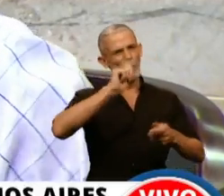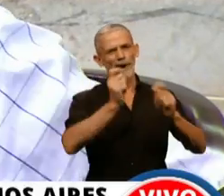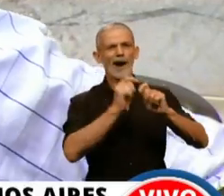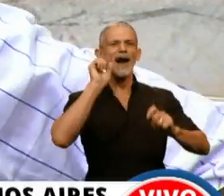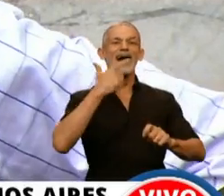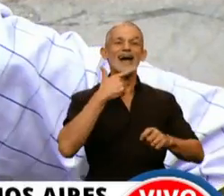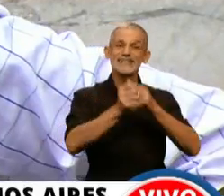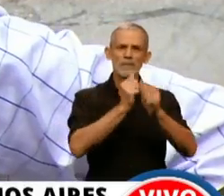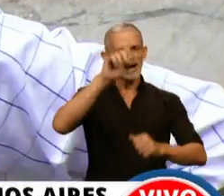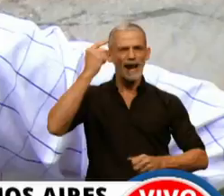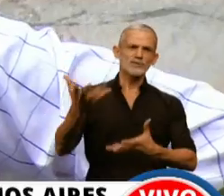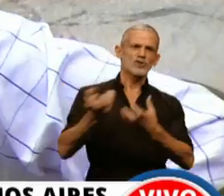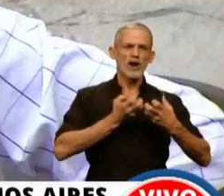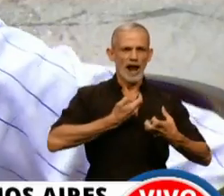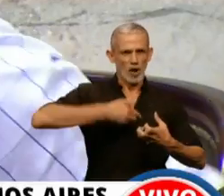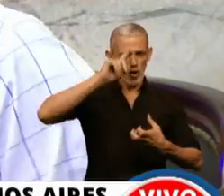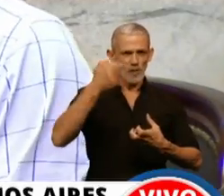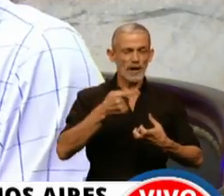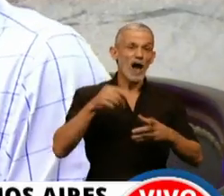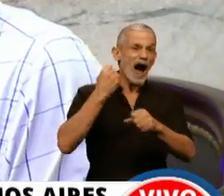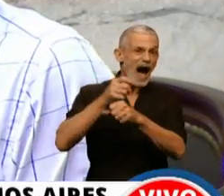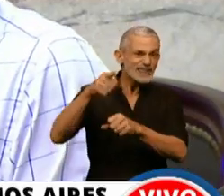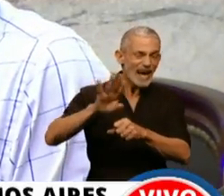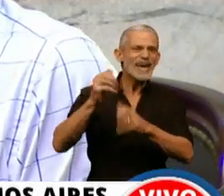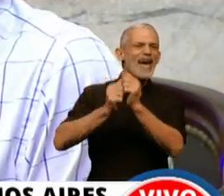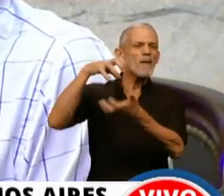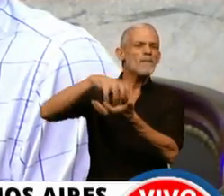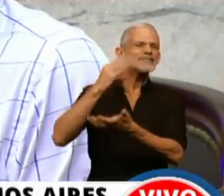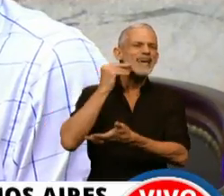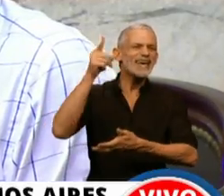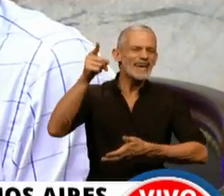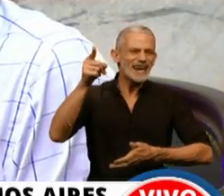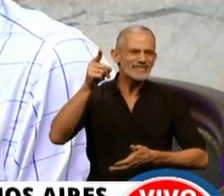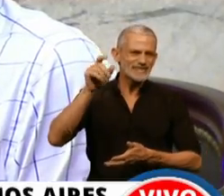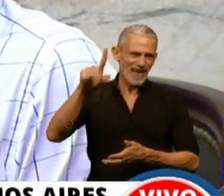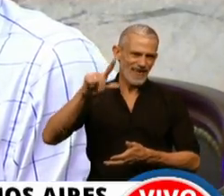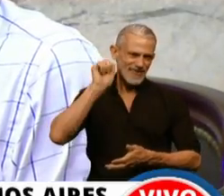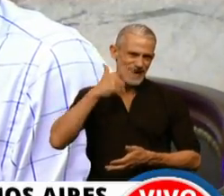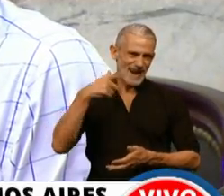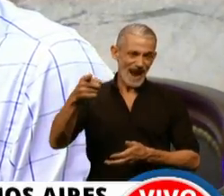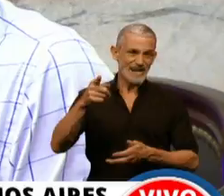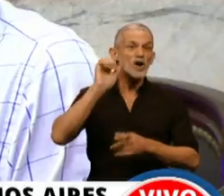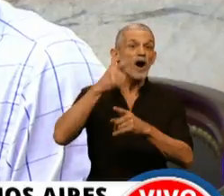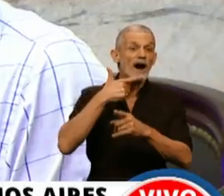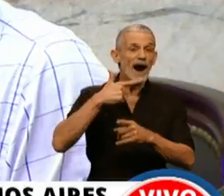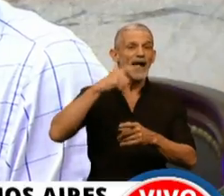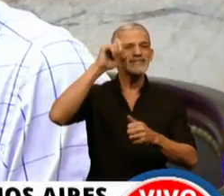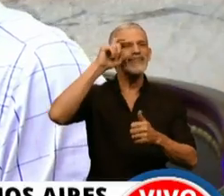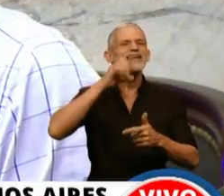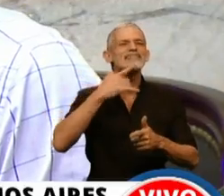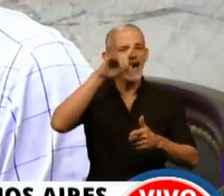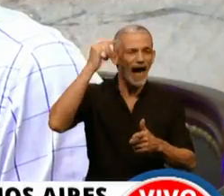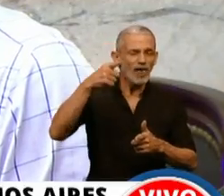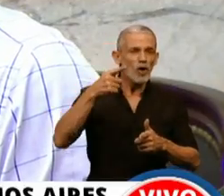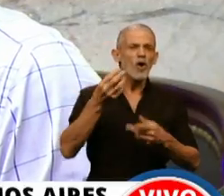el gas hasta entonces explotado por la empresa inglesa primitiva de gas con gas del estado se bajaron los